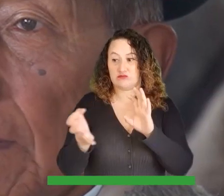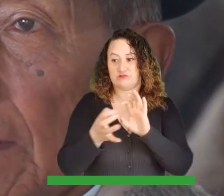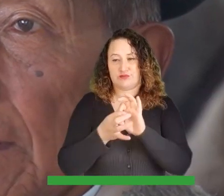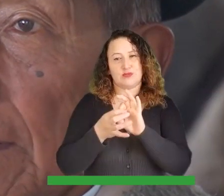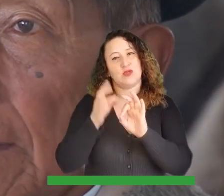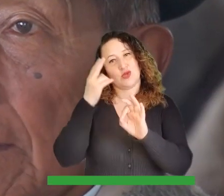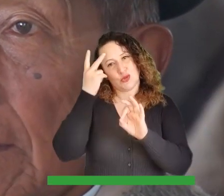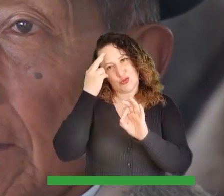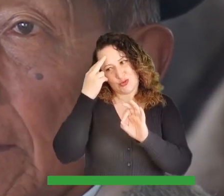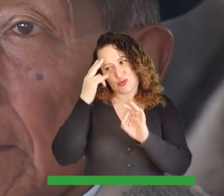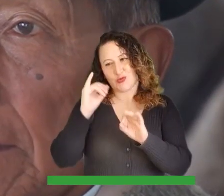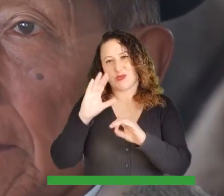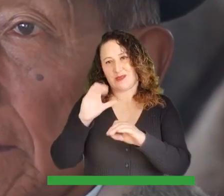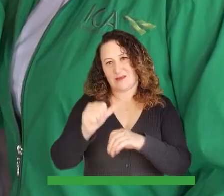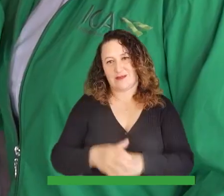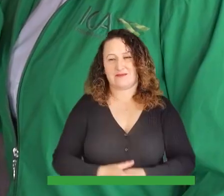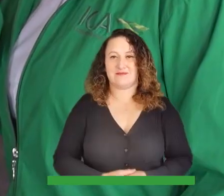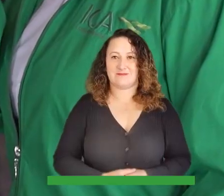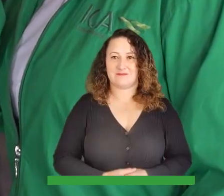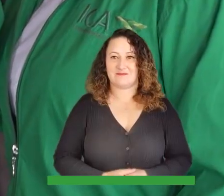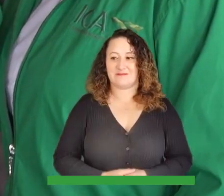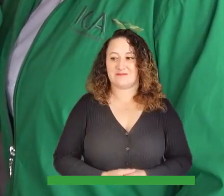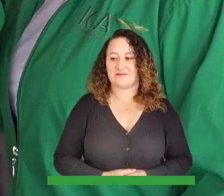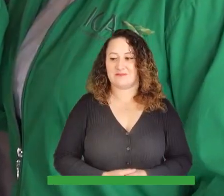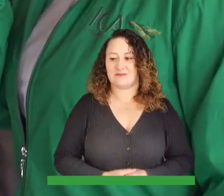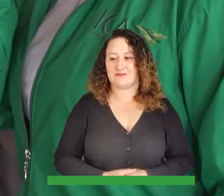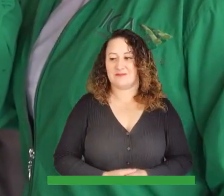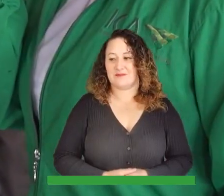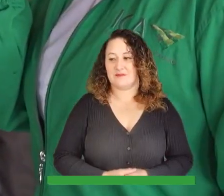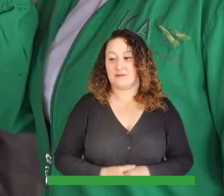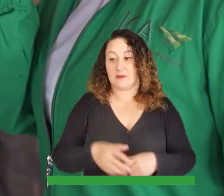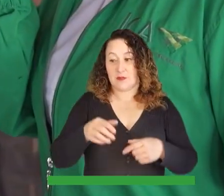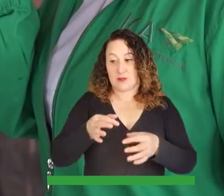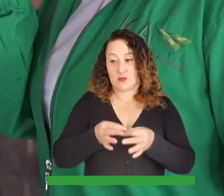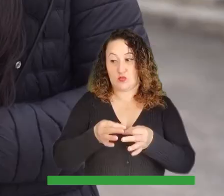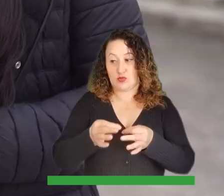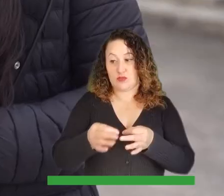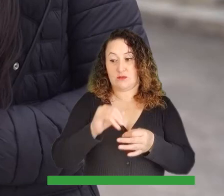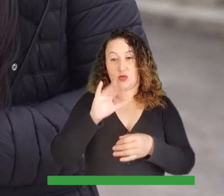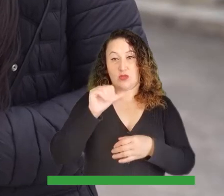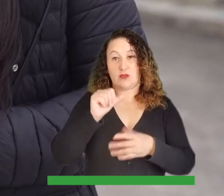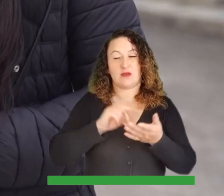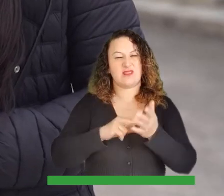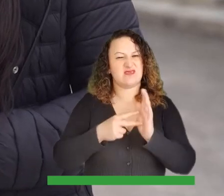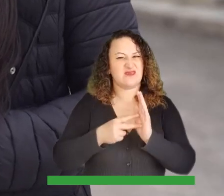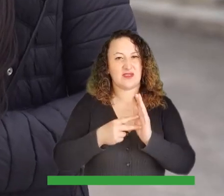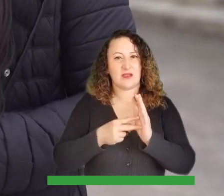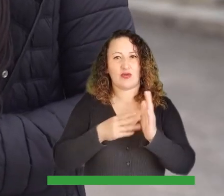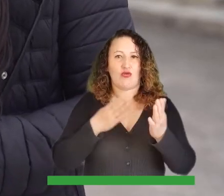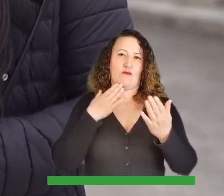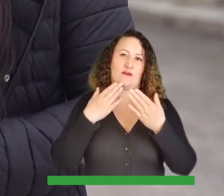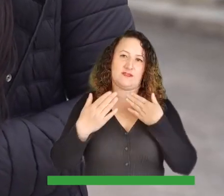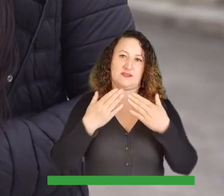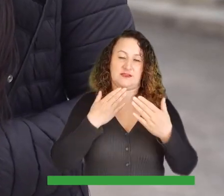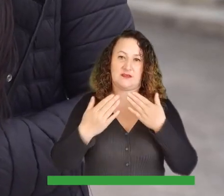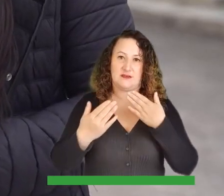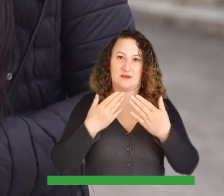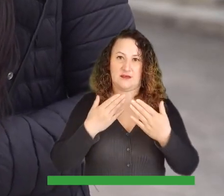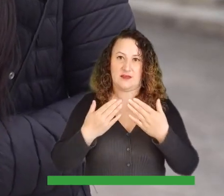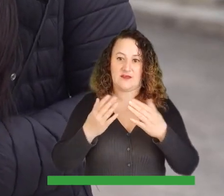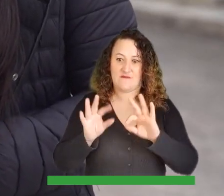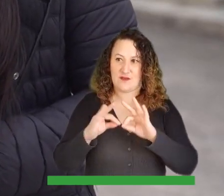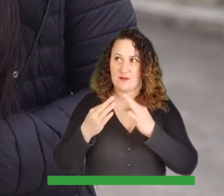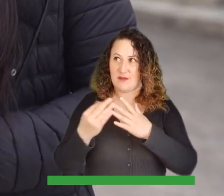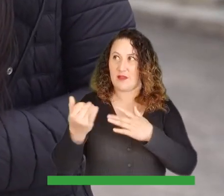la mano, lógicamente, del ICA. El ICA en nuestro municipio representa la confianza en